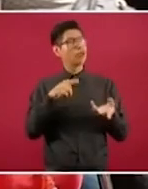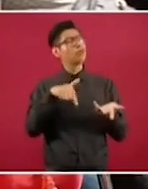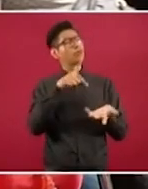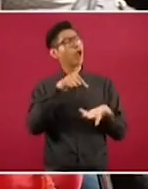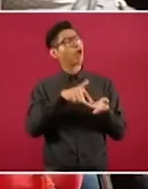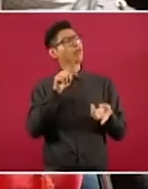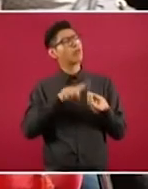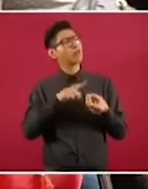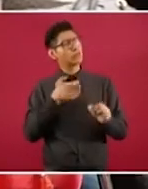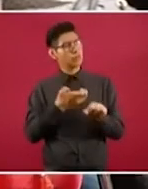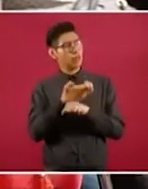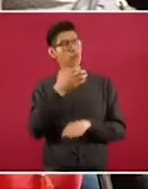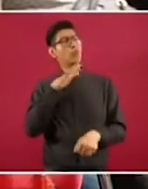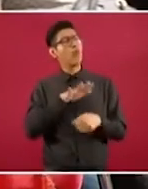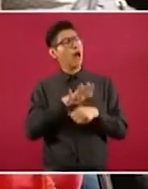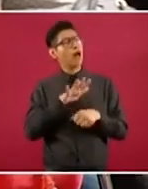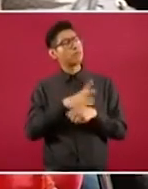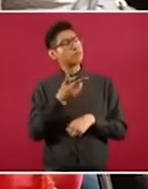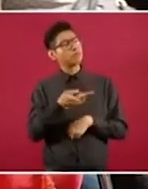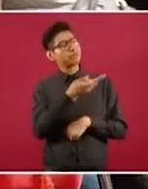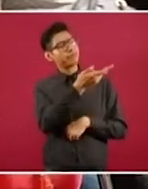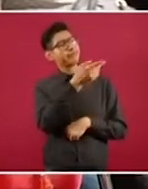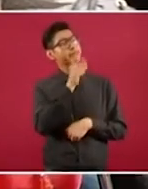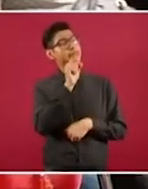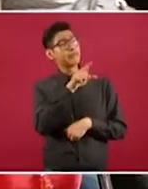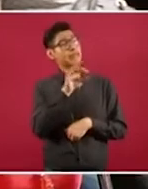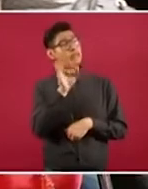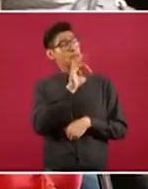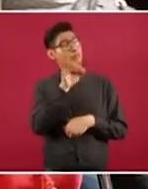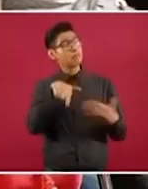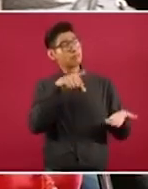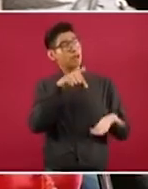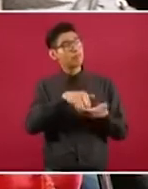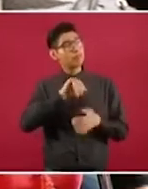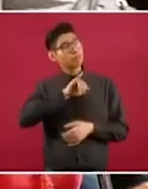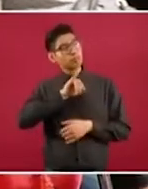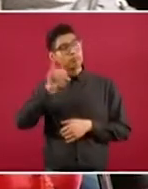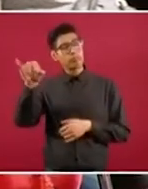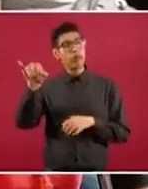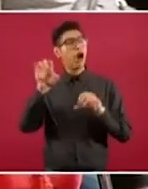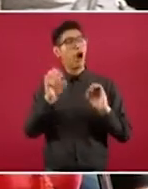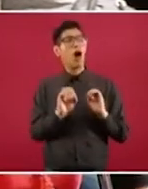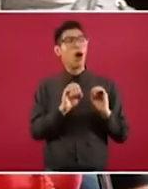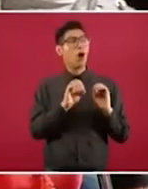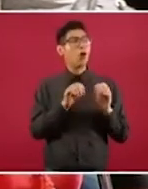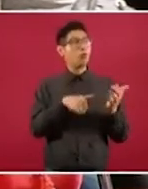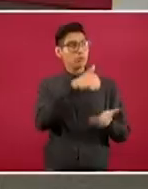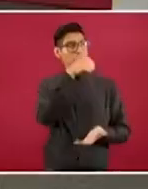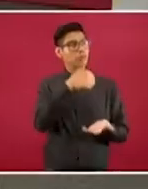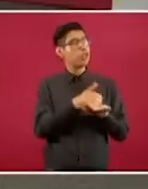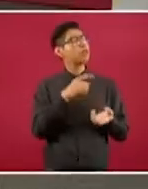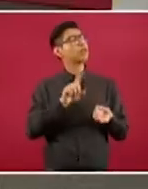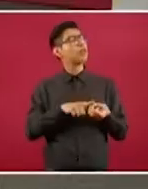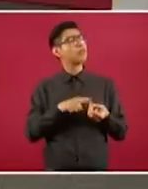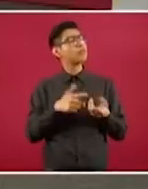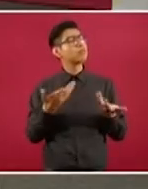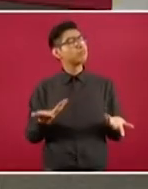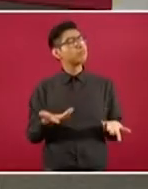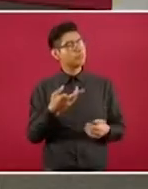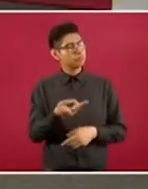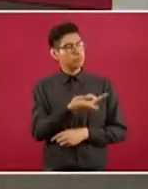como ya comentaban ustedes, en estas regiones más urbanizadas o con más amplias en términos demográficos.